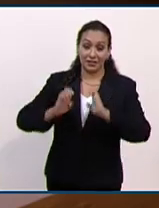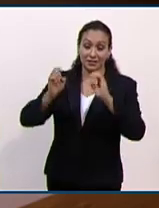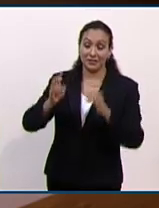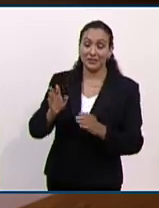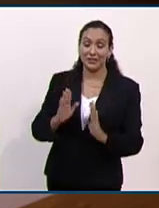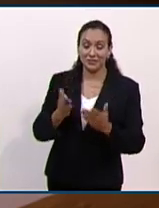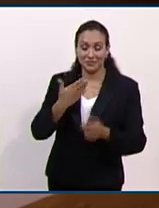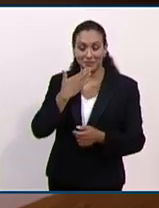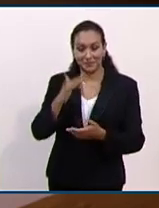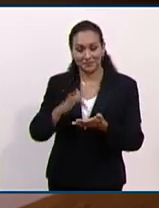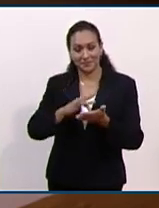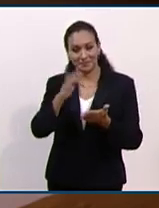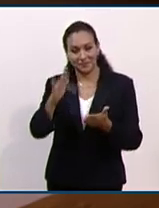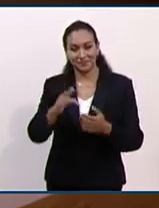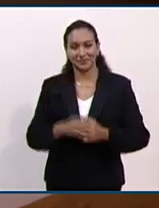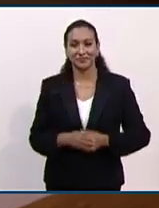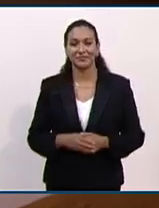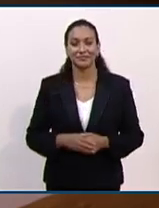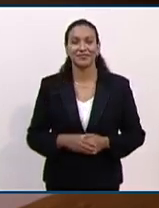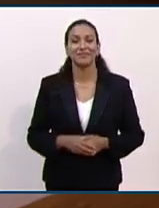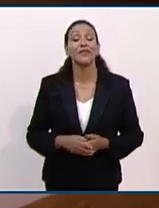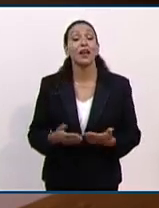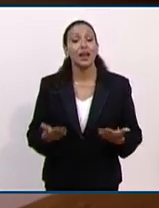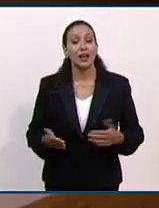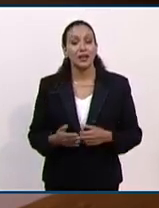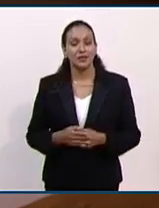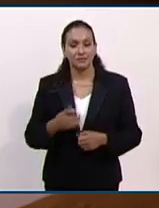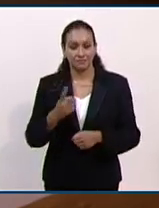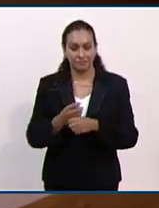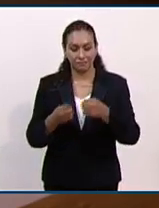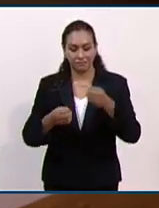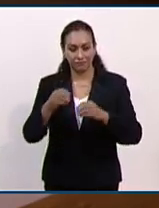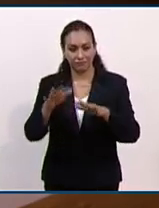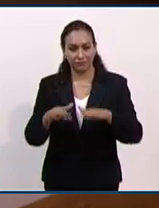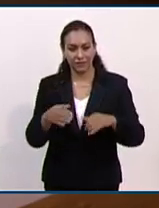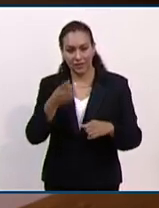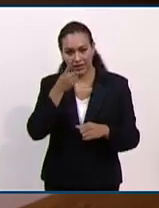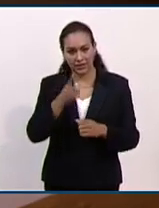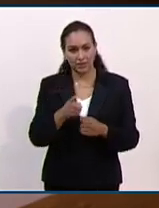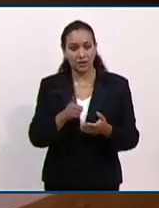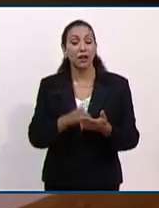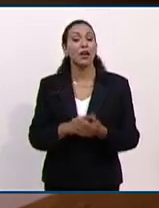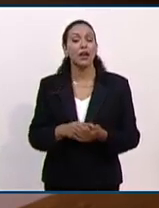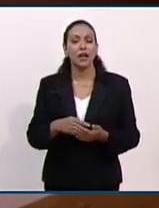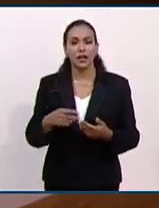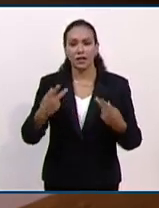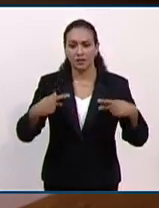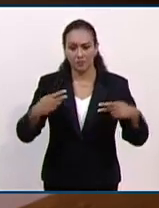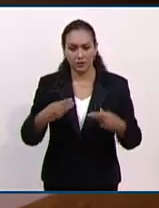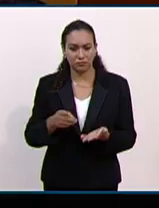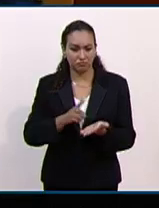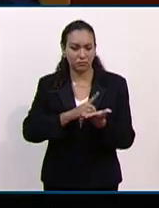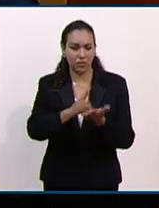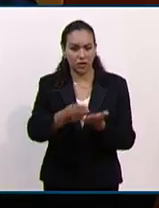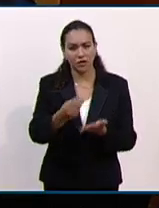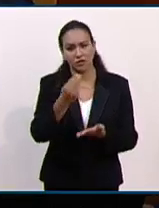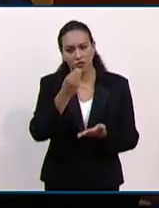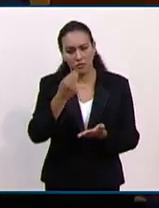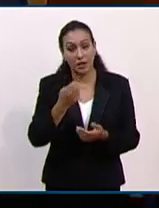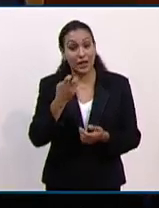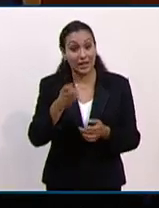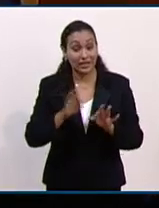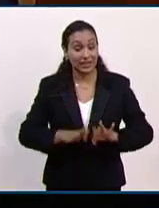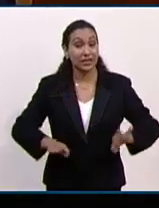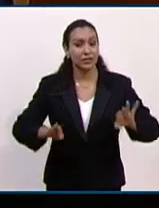de la Suprema Corte en Revolución. Y la primera sala de la Corte estableció que el derecho a recibir alimentos es imprescriptible y se